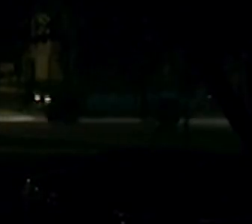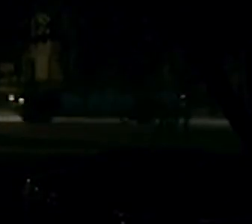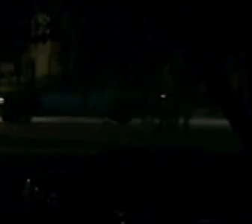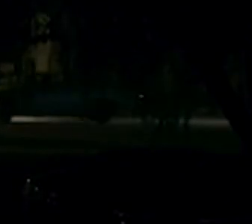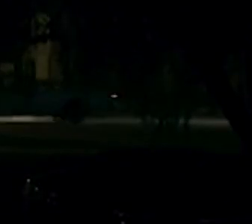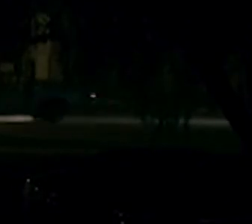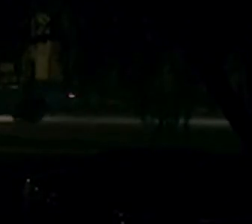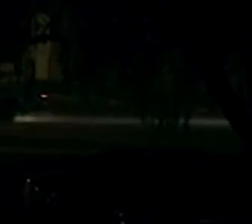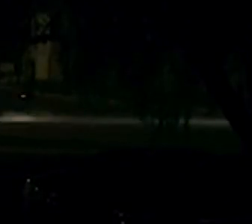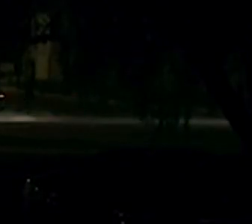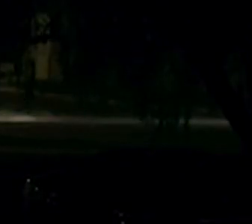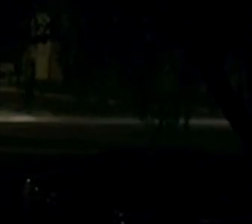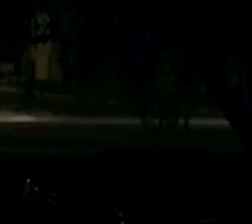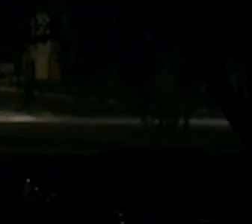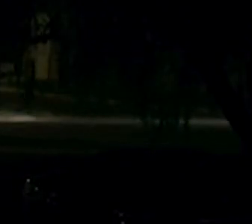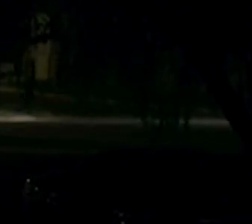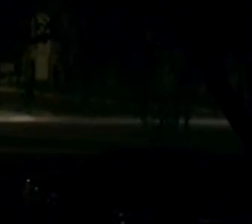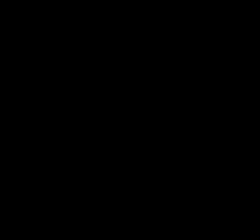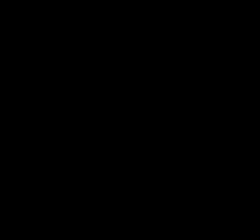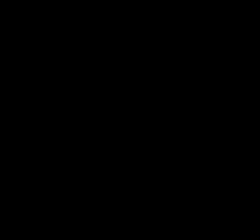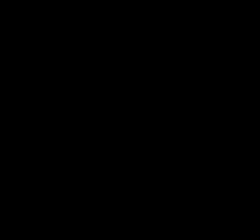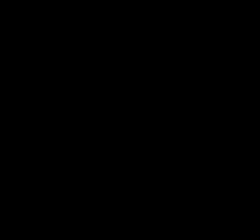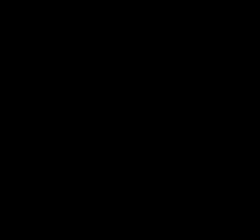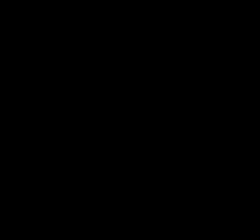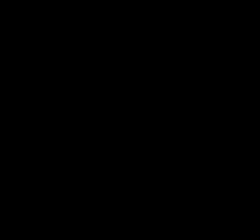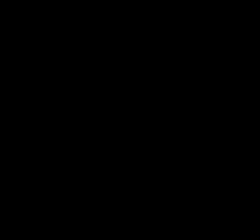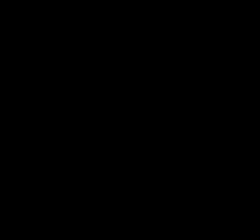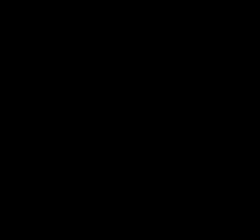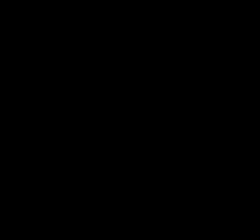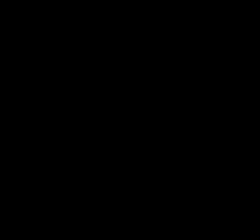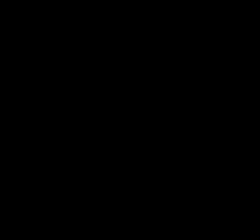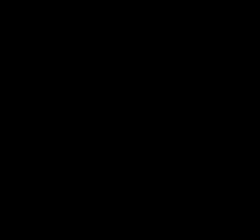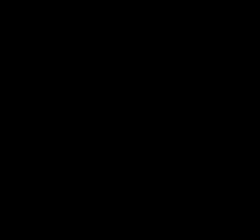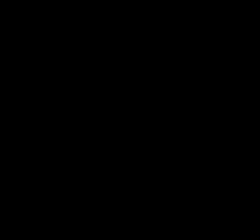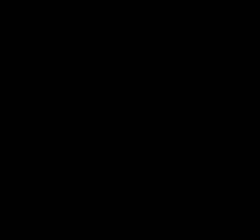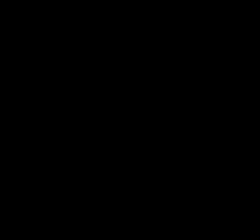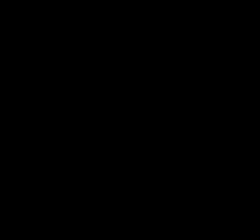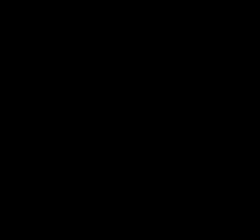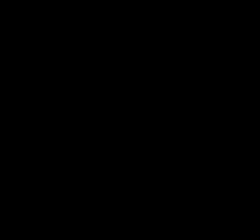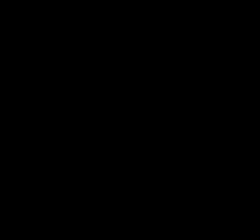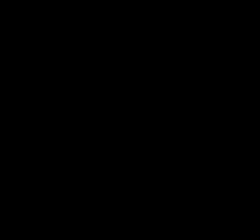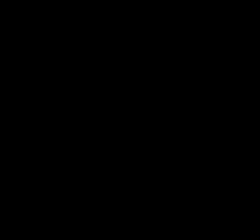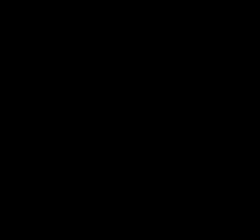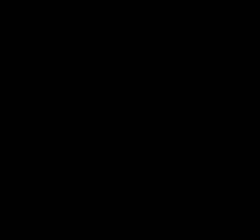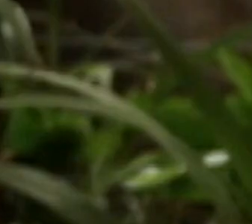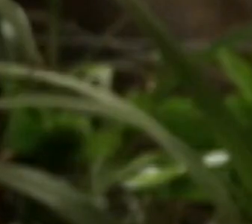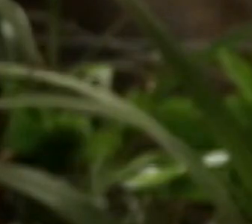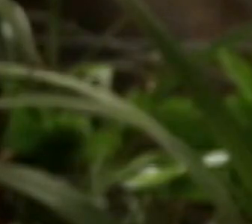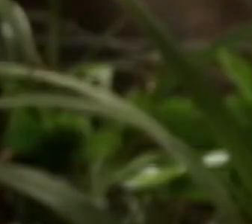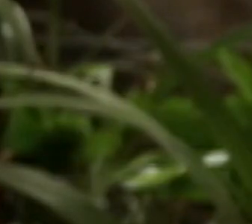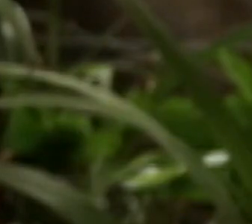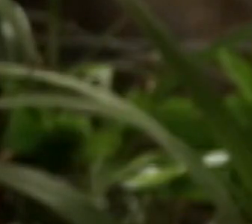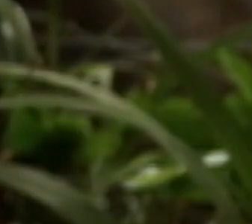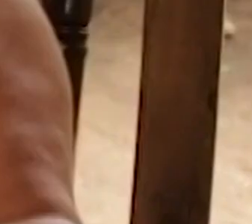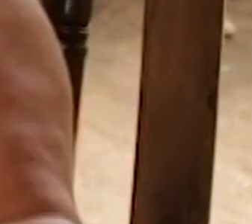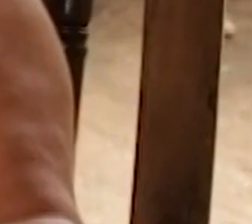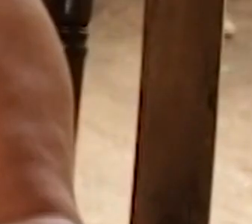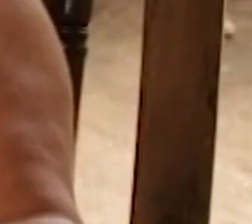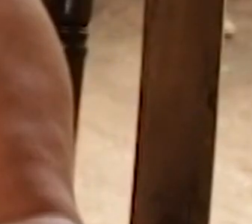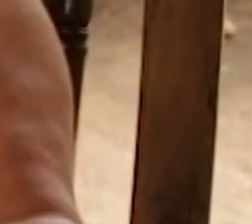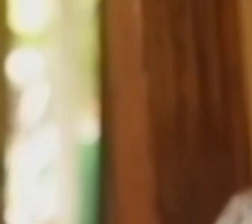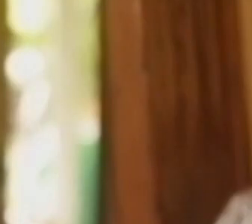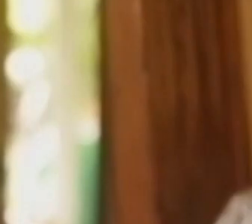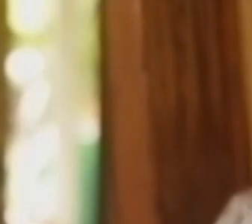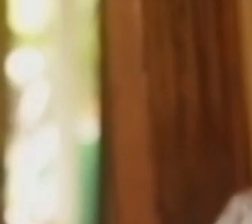El jueves 21 de mayo a las 9 de la noche, aquí en 13, Costa Rica Televisión. 5 mujeres